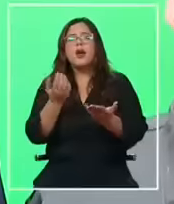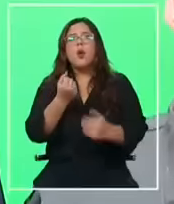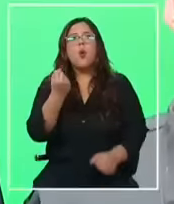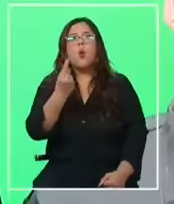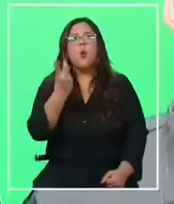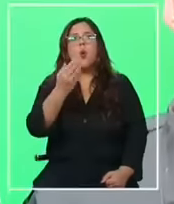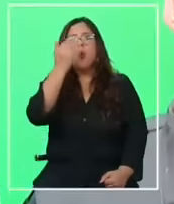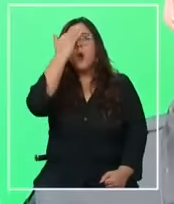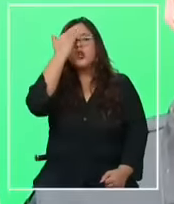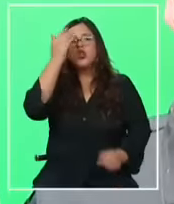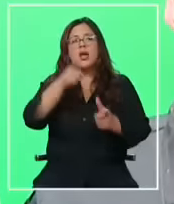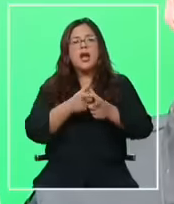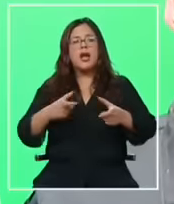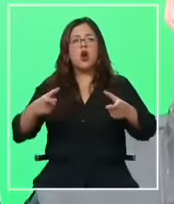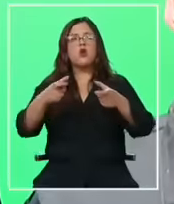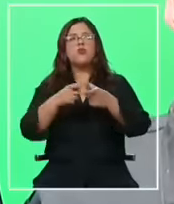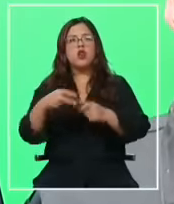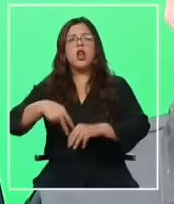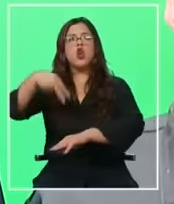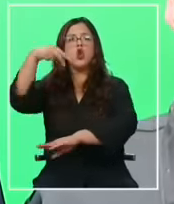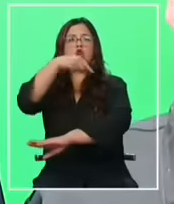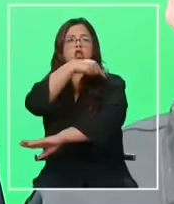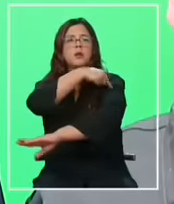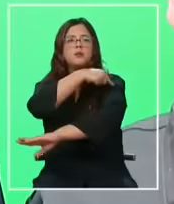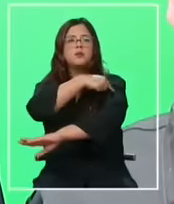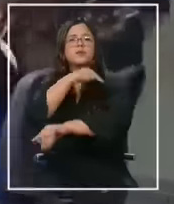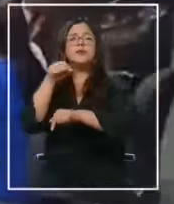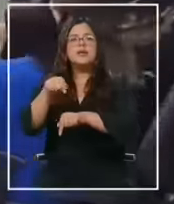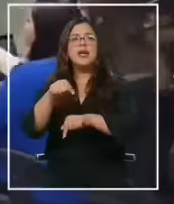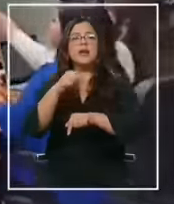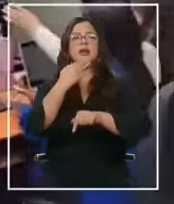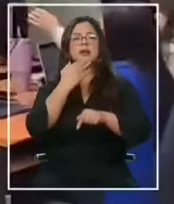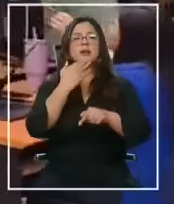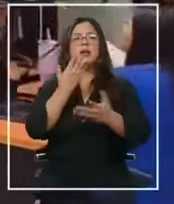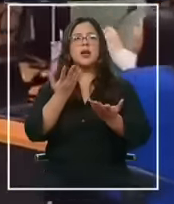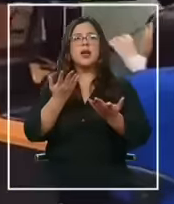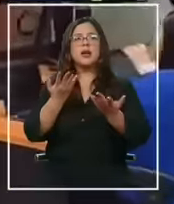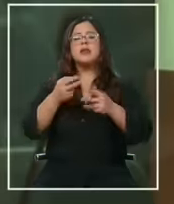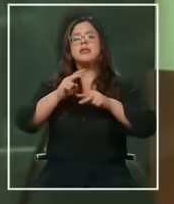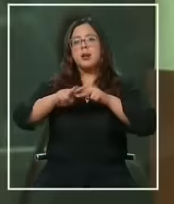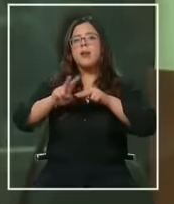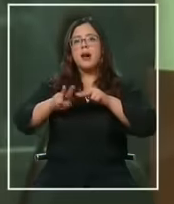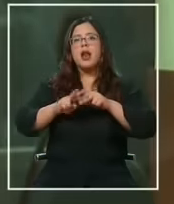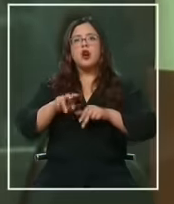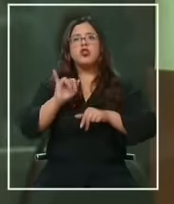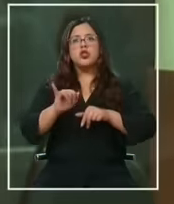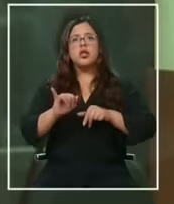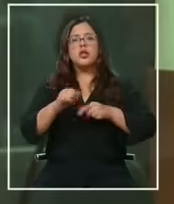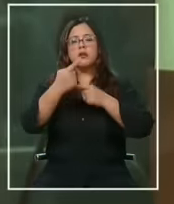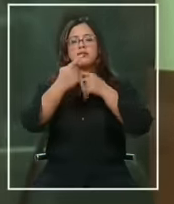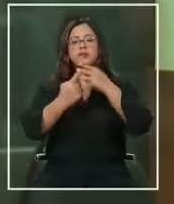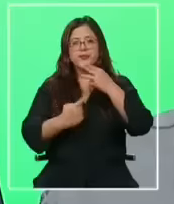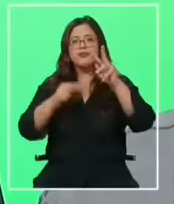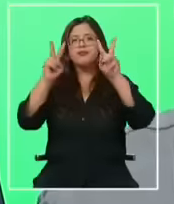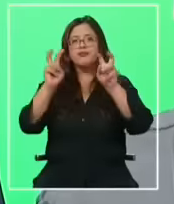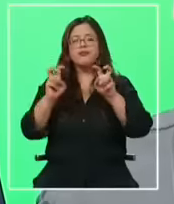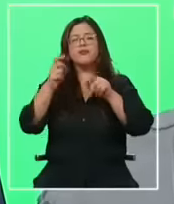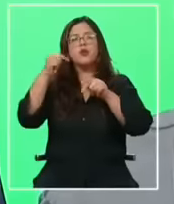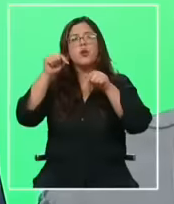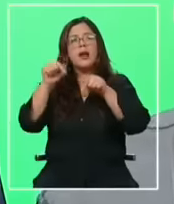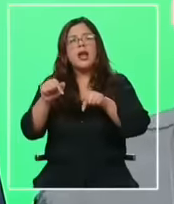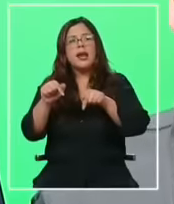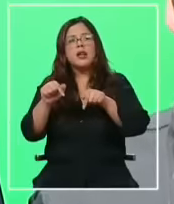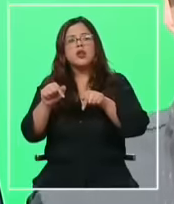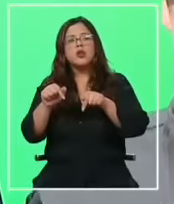va a mantener la comisión en el norte. Y ante eso, igual que Gendarmería siempre ha estado preparado para efectuar todo tipo de comisión, pero para este